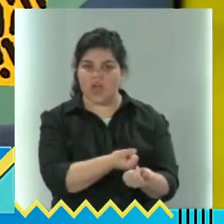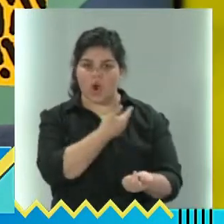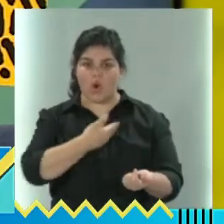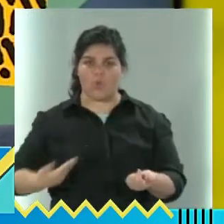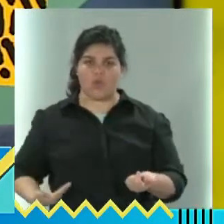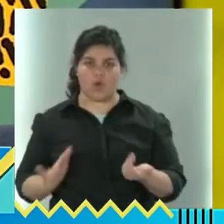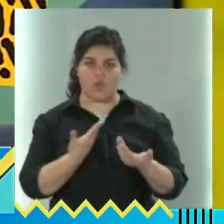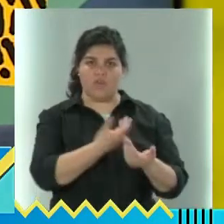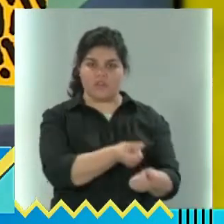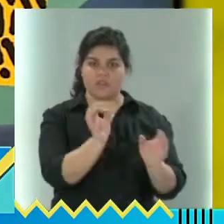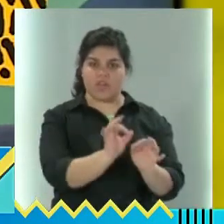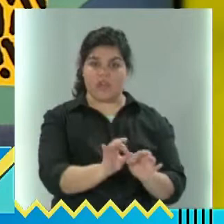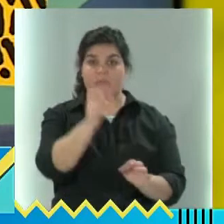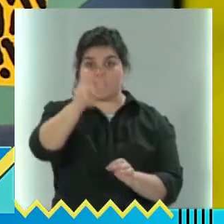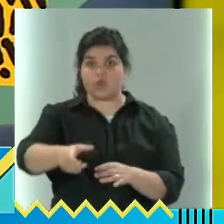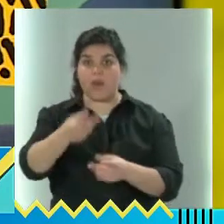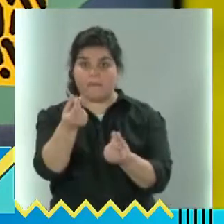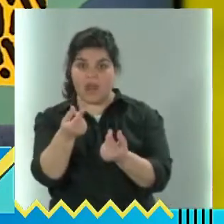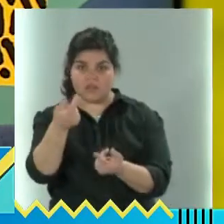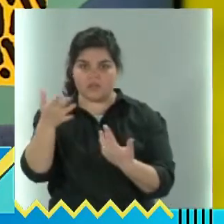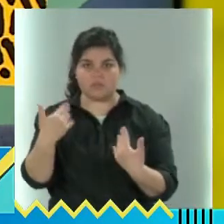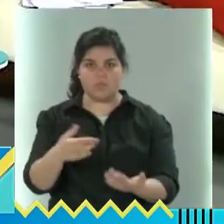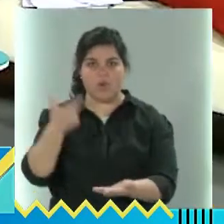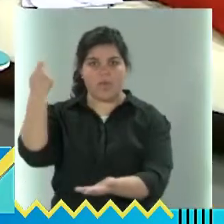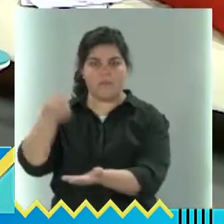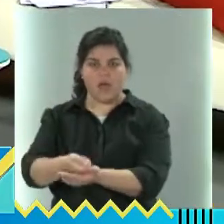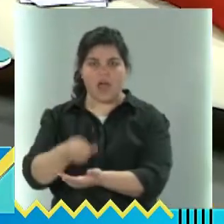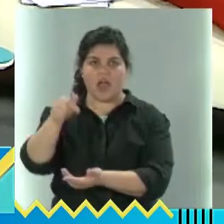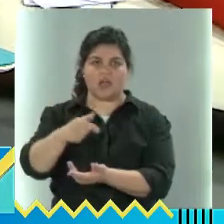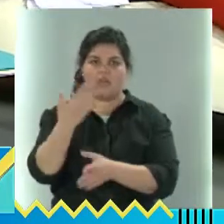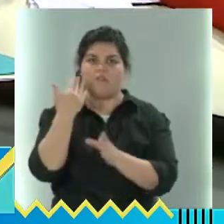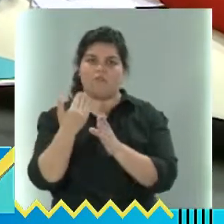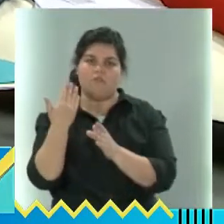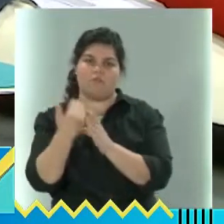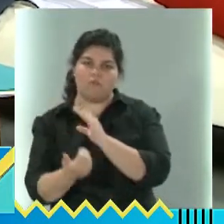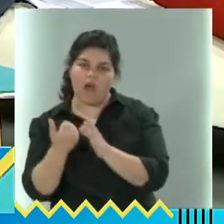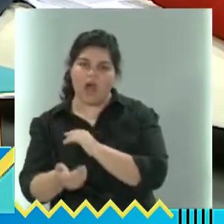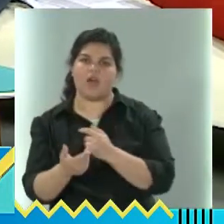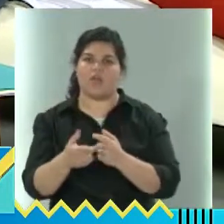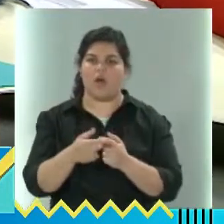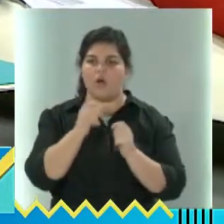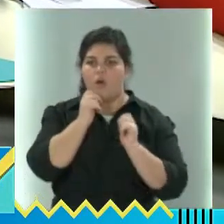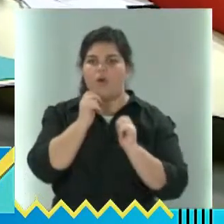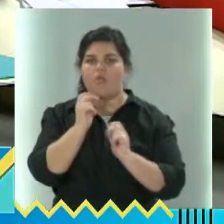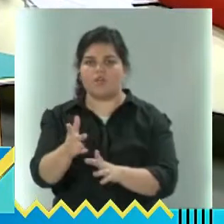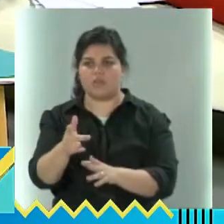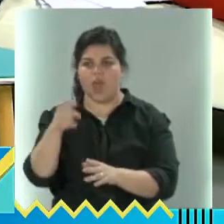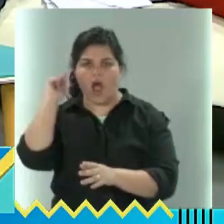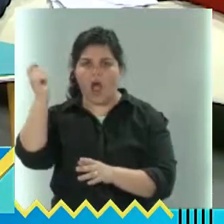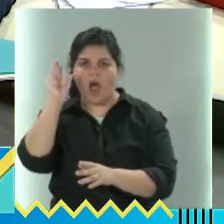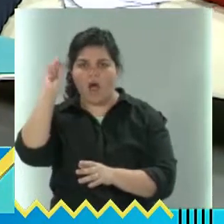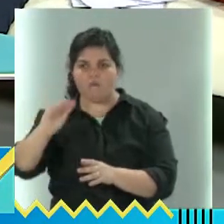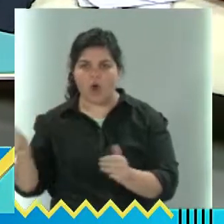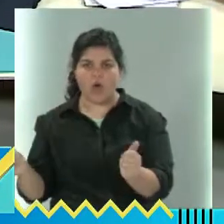Estado, sino el que tiene dinero va a poder pagarse un abogado para defender su falta, hacer algún descargo, pero quien no lo tiene, bueno, va a